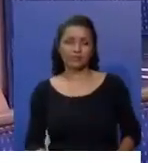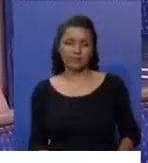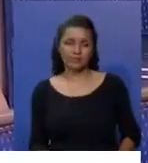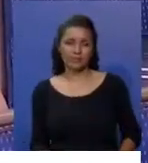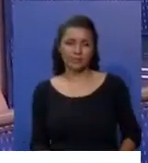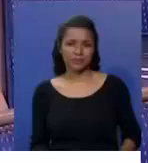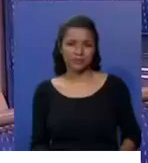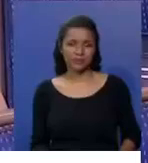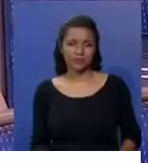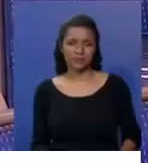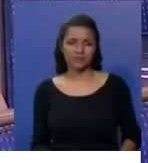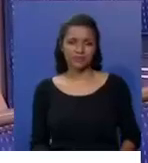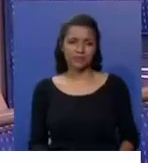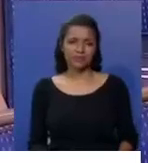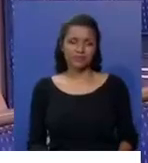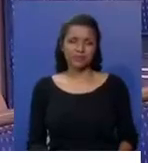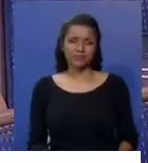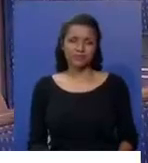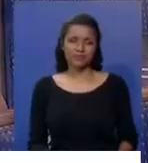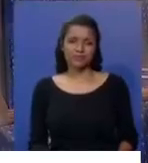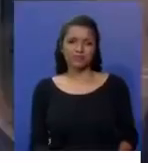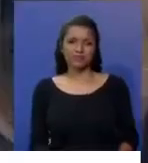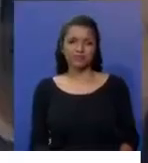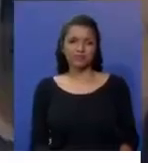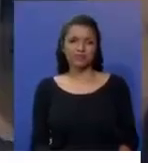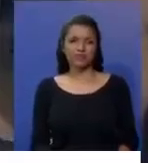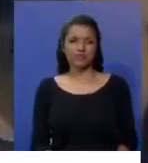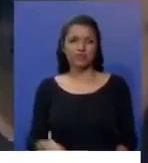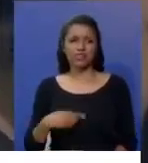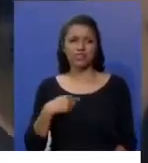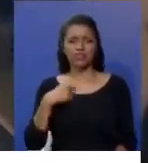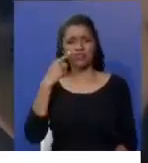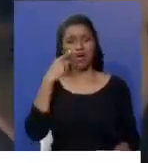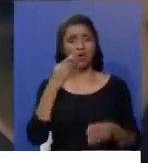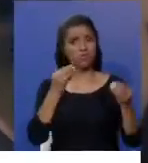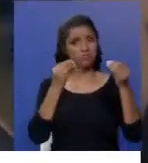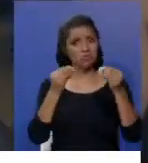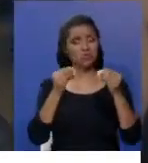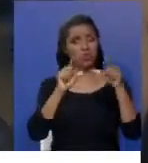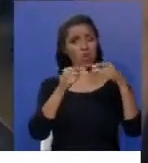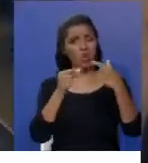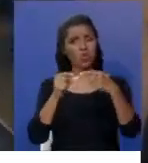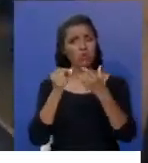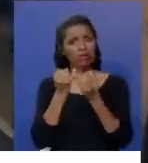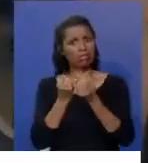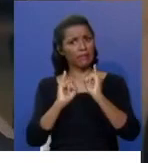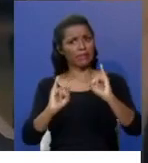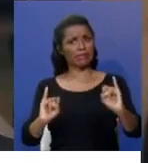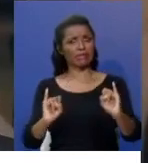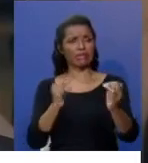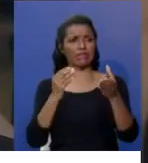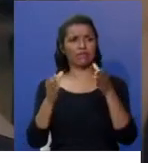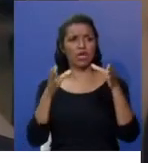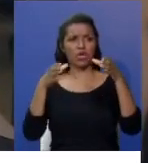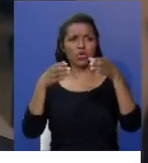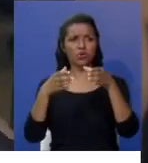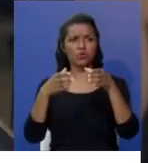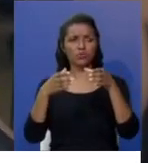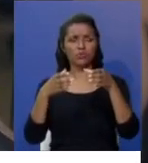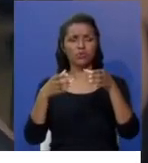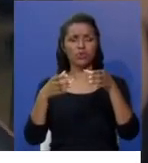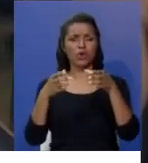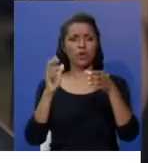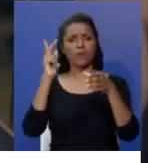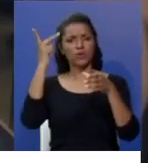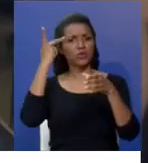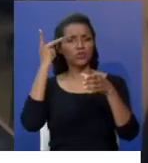respondió. Estamos viendo que va a haber mucho independiente, como que los partidos ya no quieren